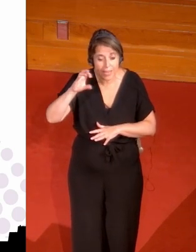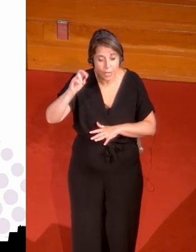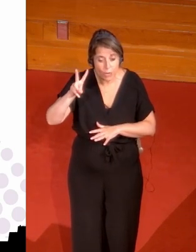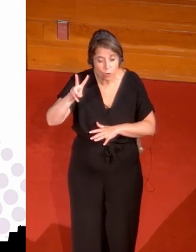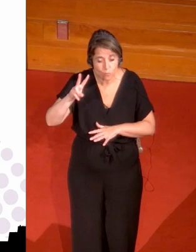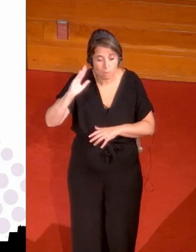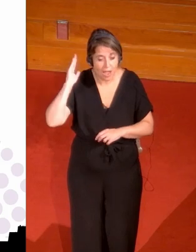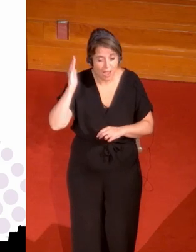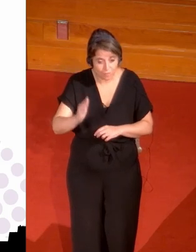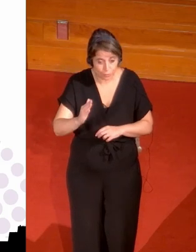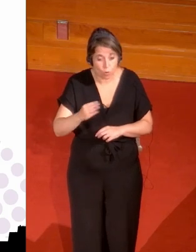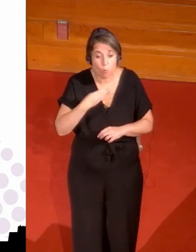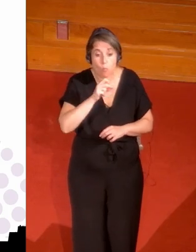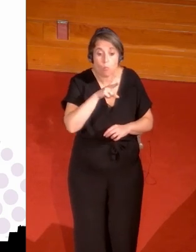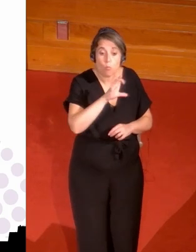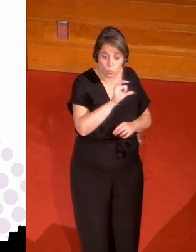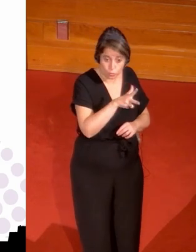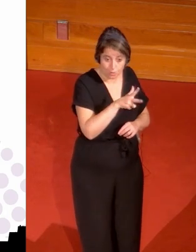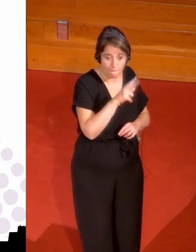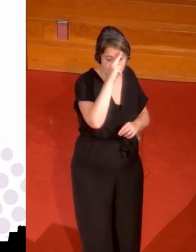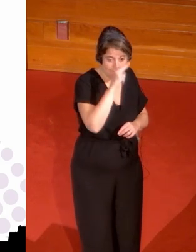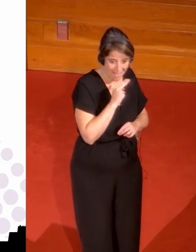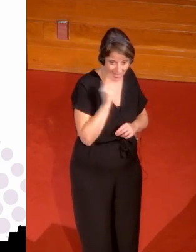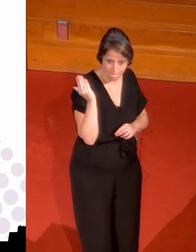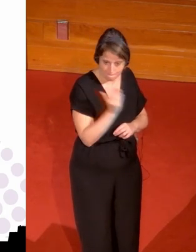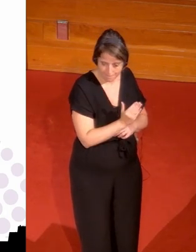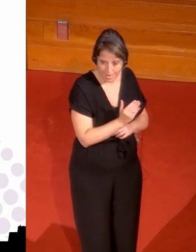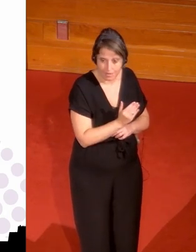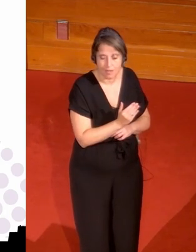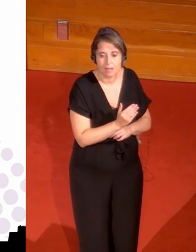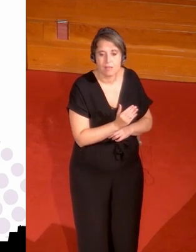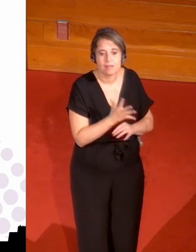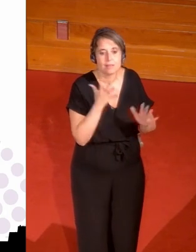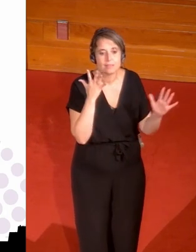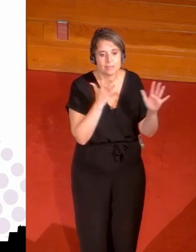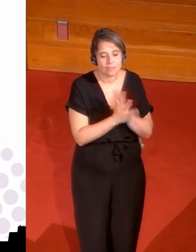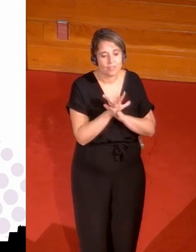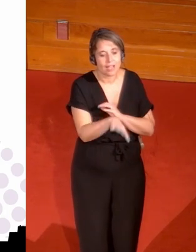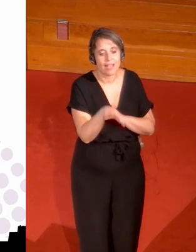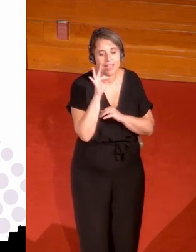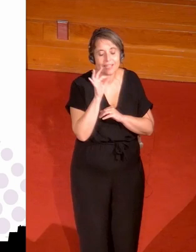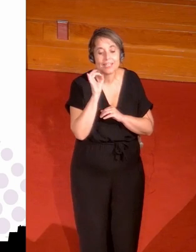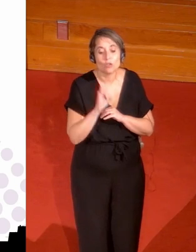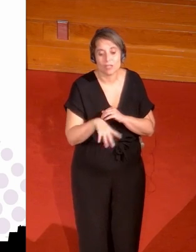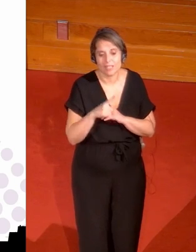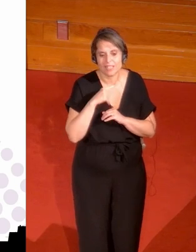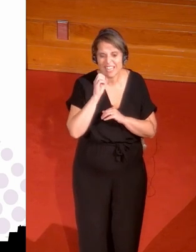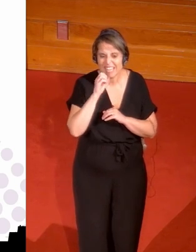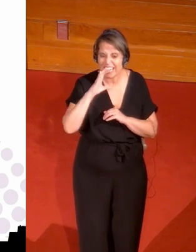le hizo es a George Bush padre con lo cual facilitó que El Elegido fuera Bill